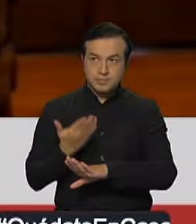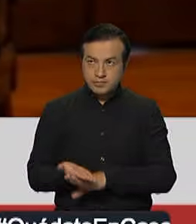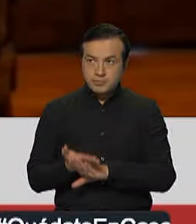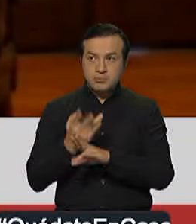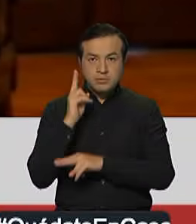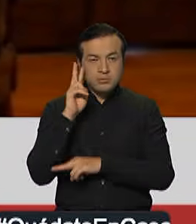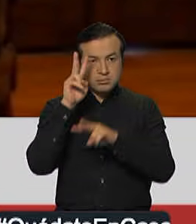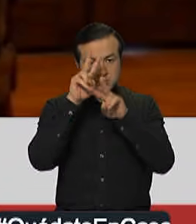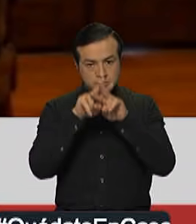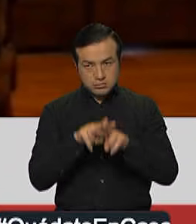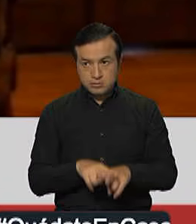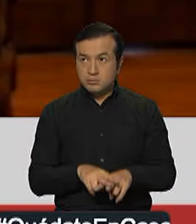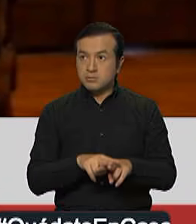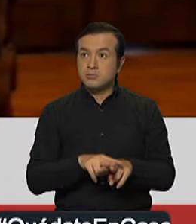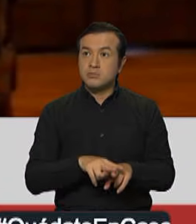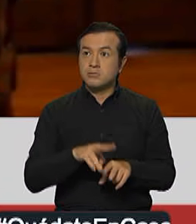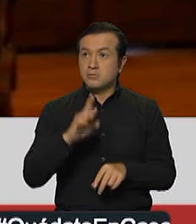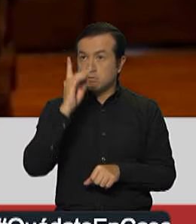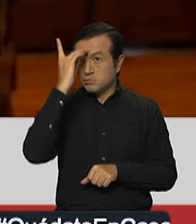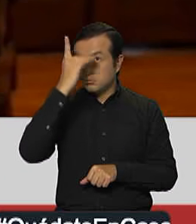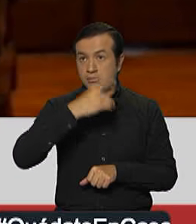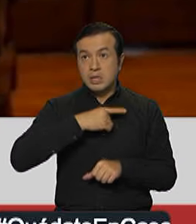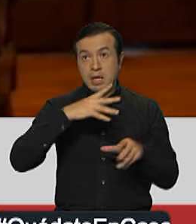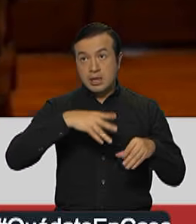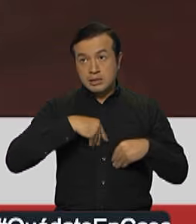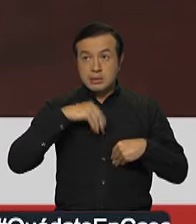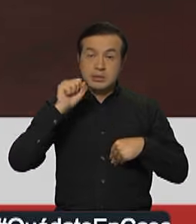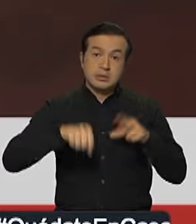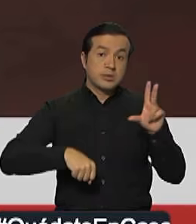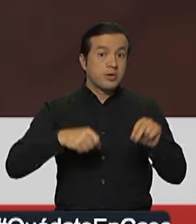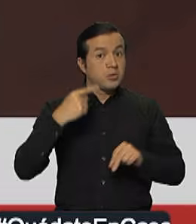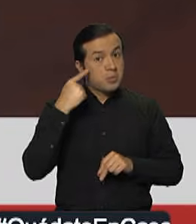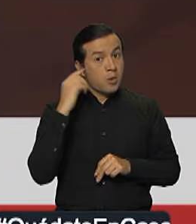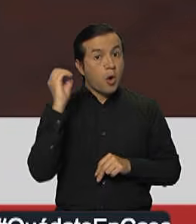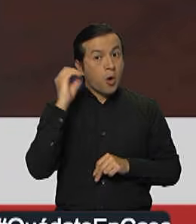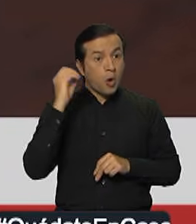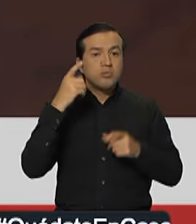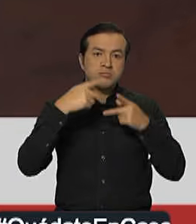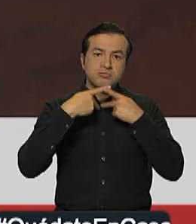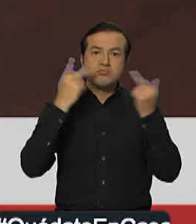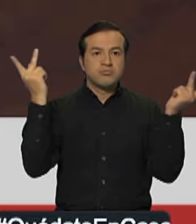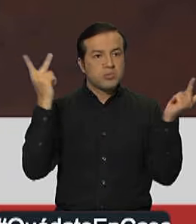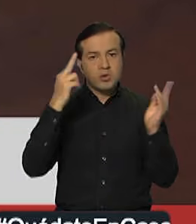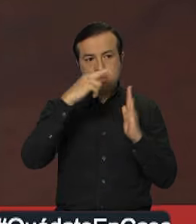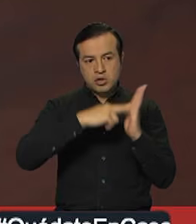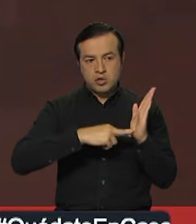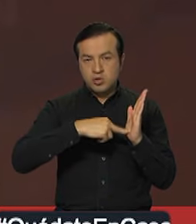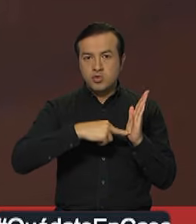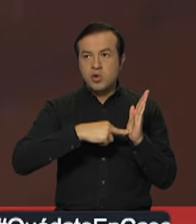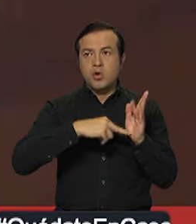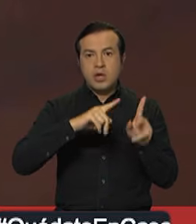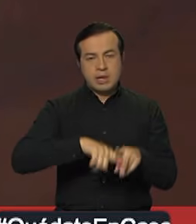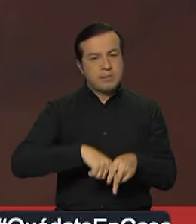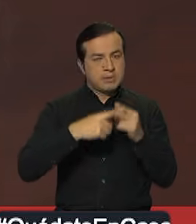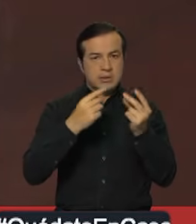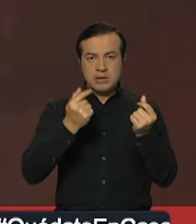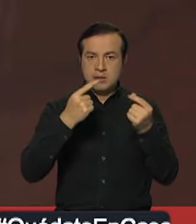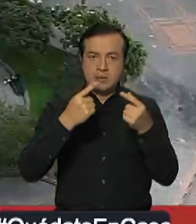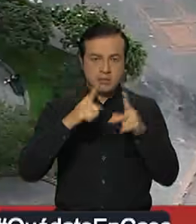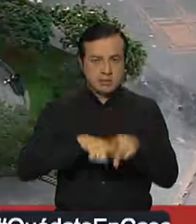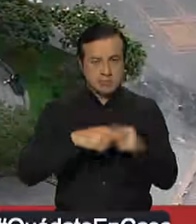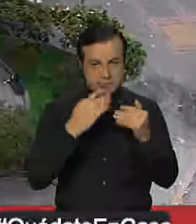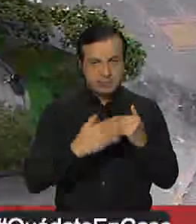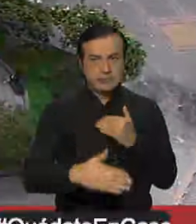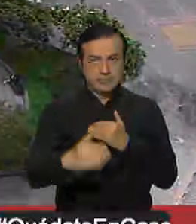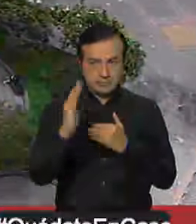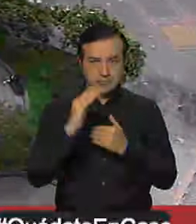las revisará y, de ser el caso, se las vetará total o parcialmente, o se dispondrá su publicación en el registro oficial para su inmediata vigencia.